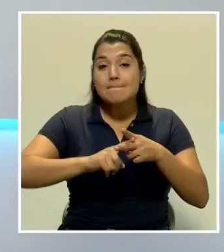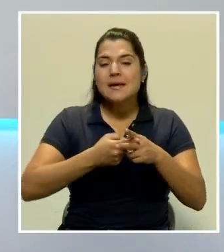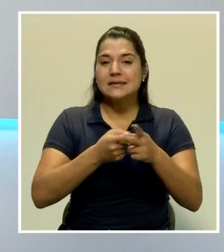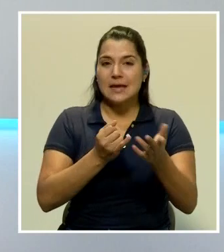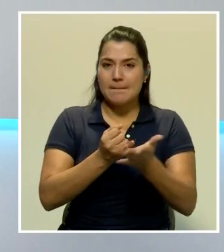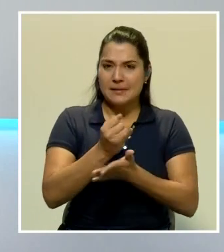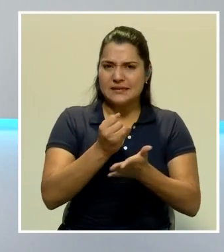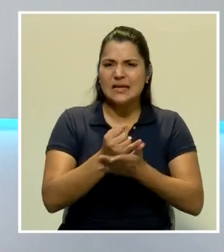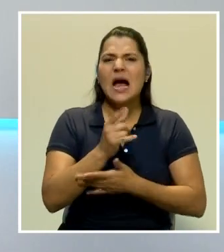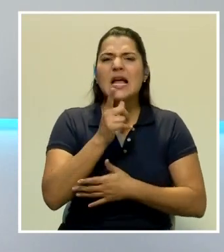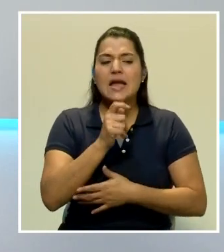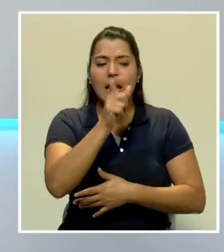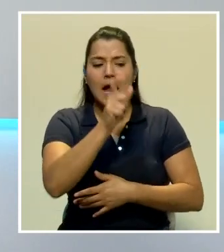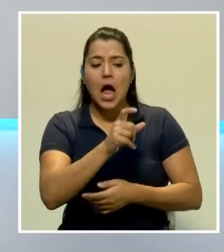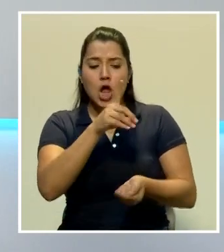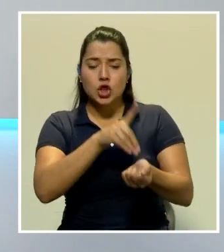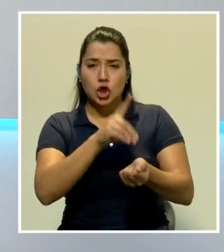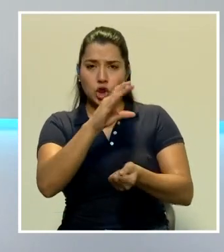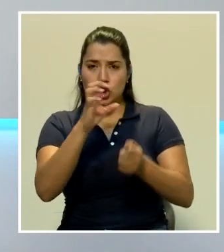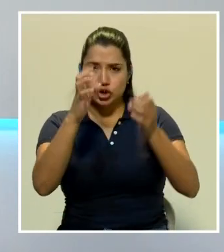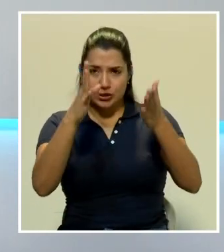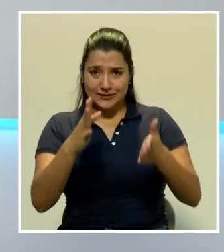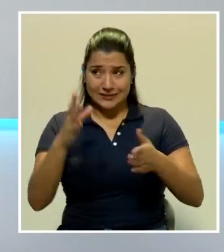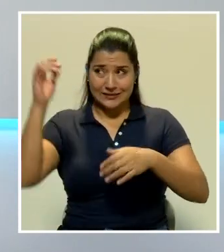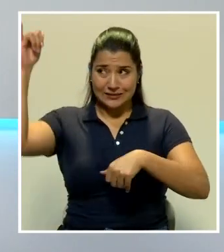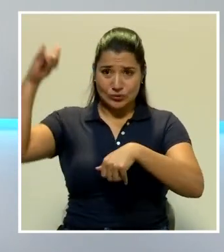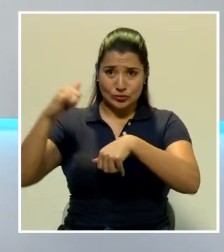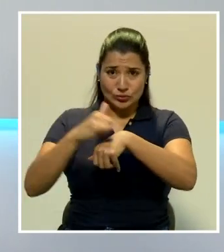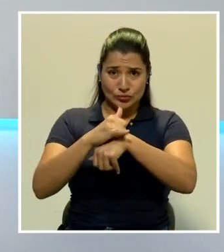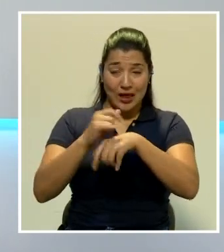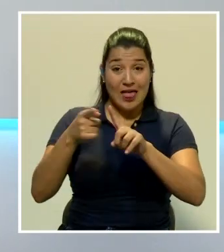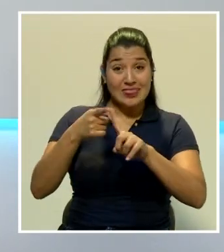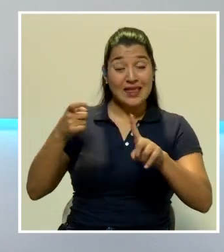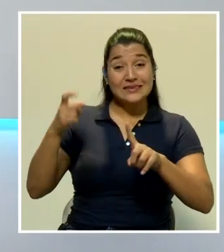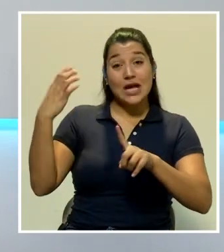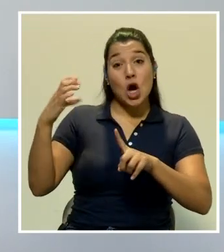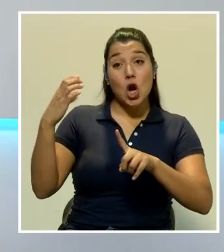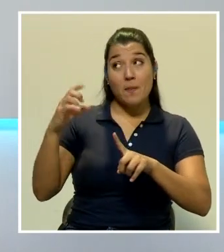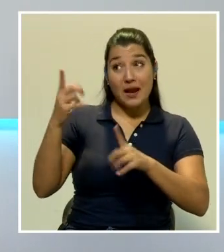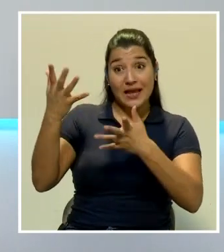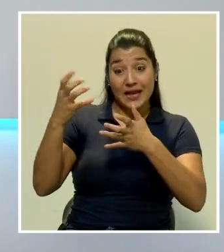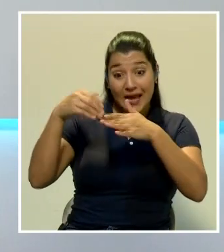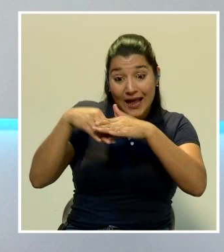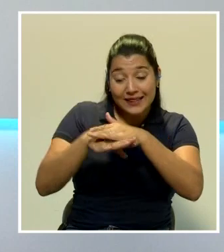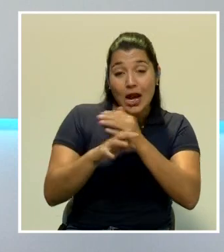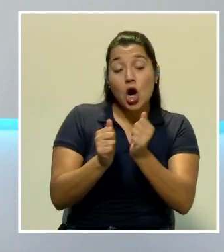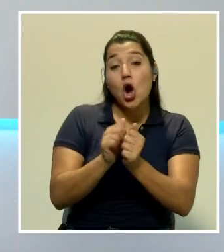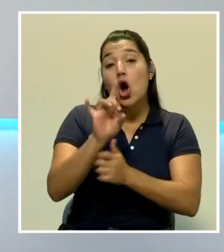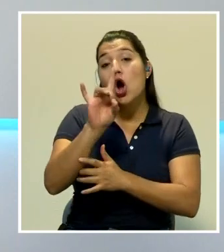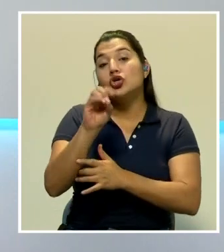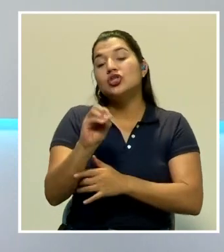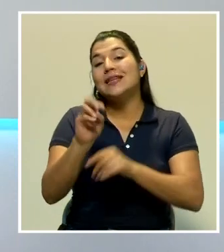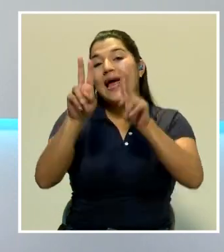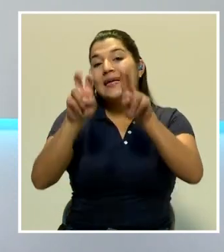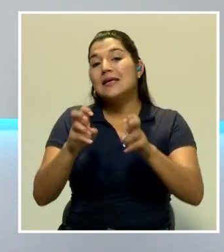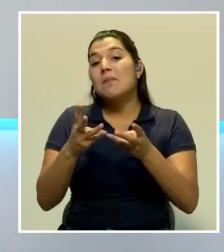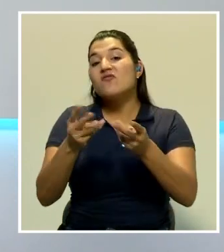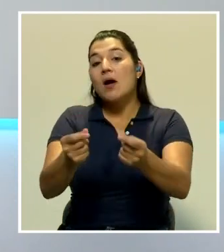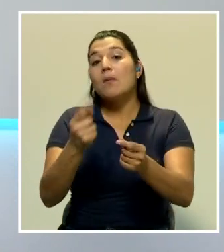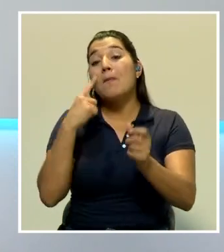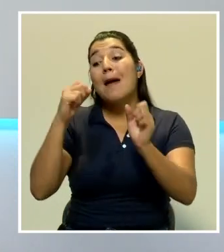investigación al médico costarricense procedente de Colombia que pretendía ingresar al país con 80 pruebas rápidas para la detección